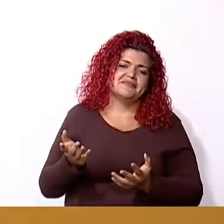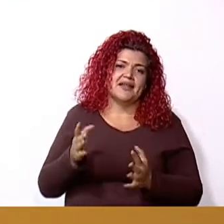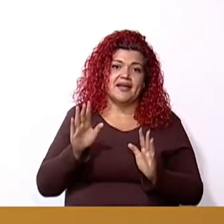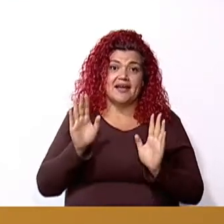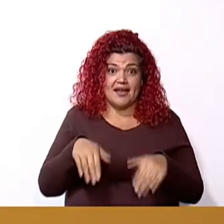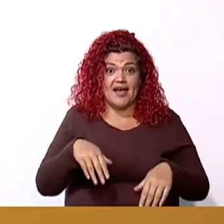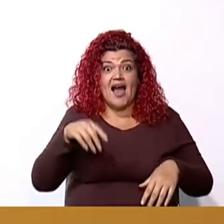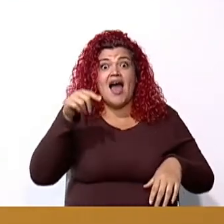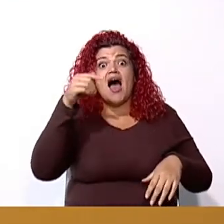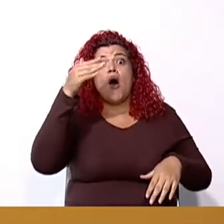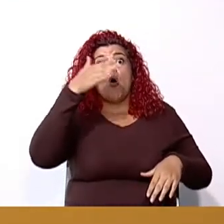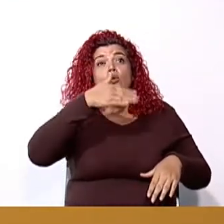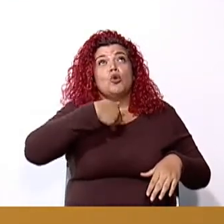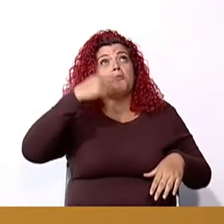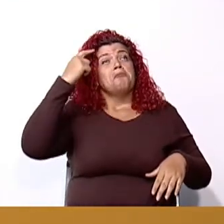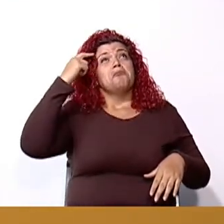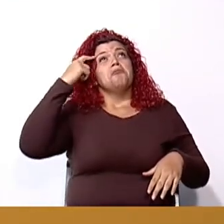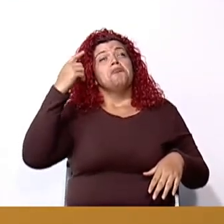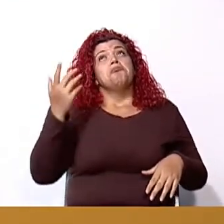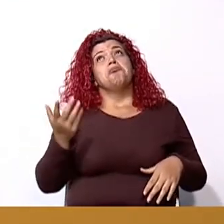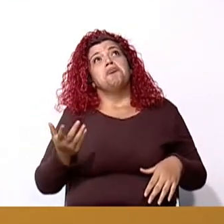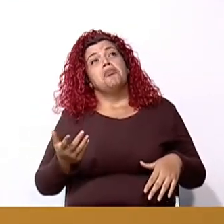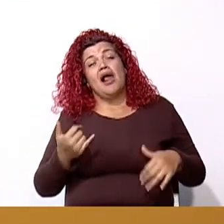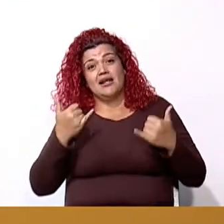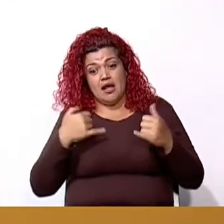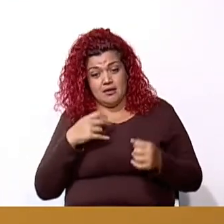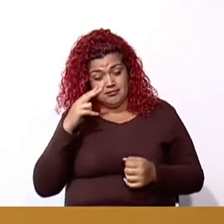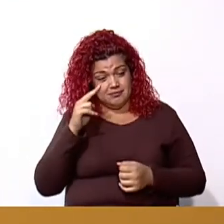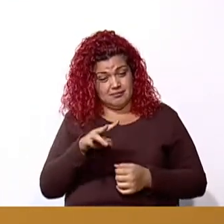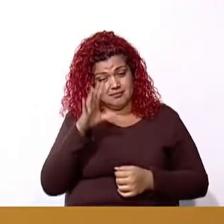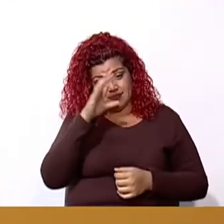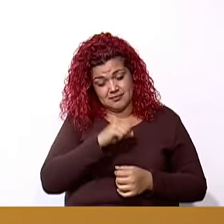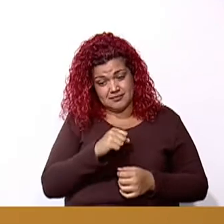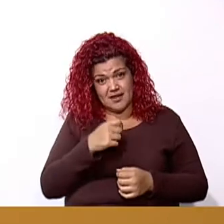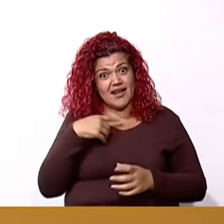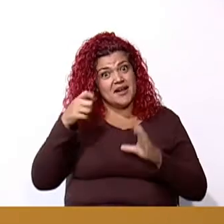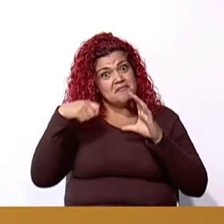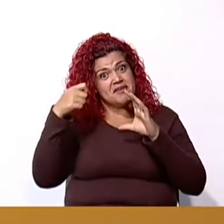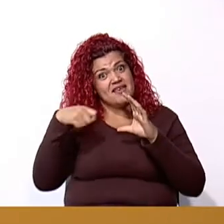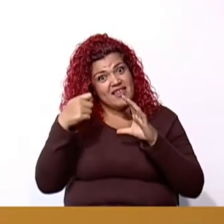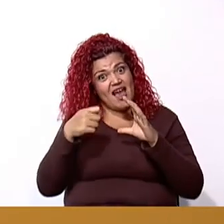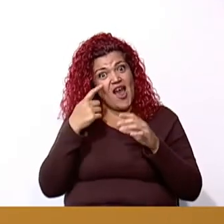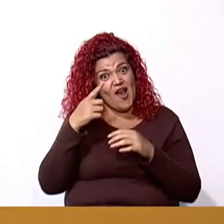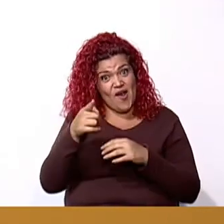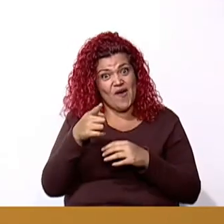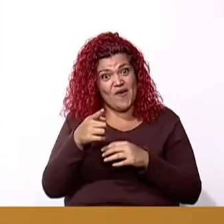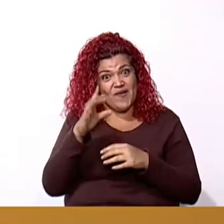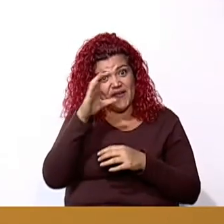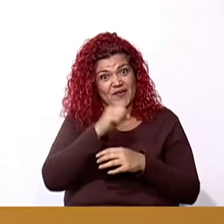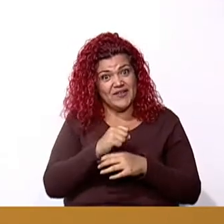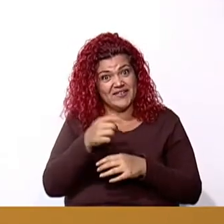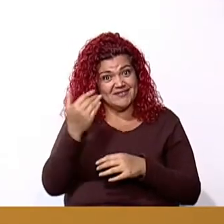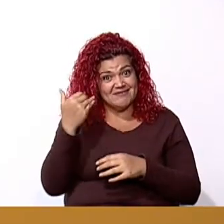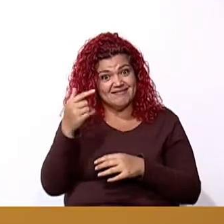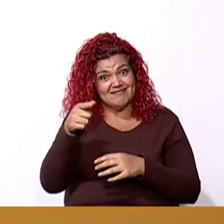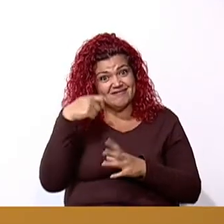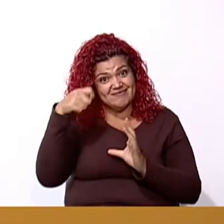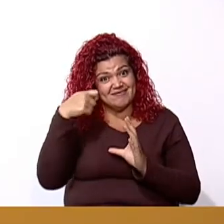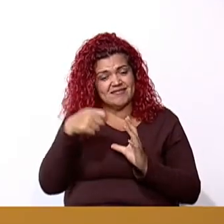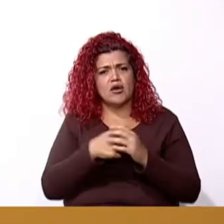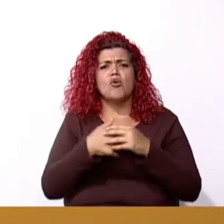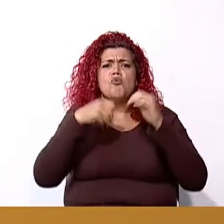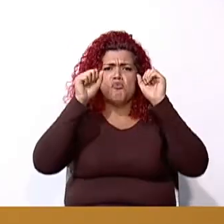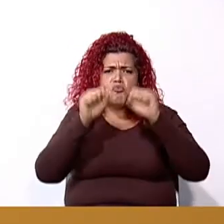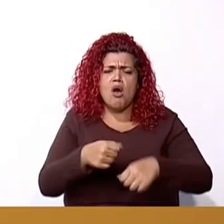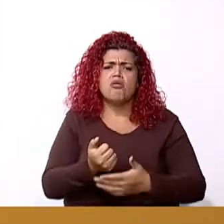estaba pensando que esto que vimos acá y el video que vimos en la cápsula inicial nos